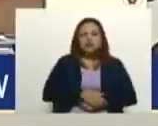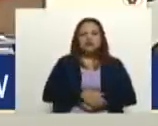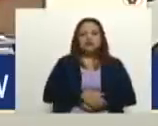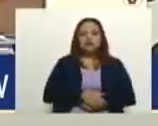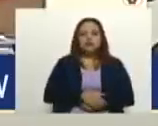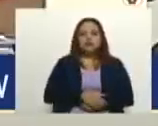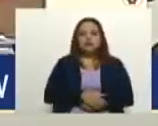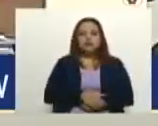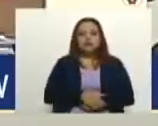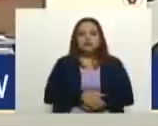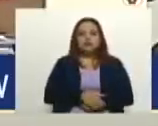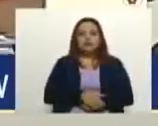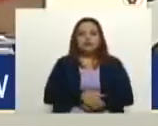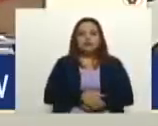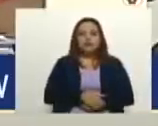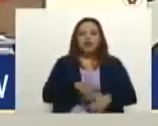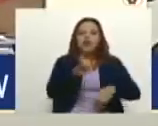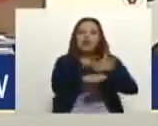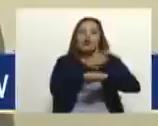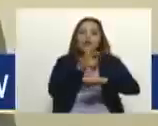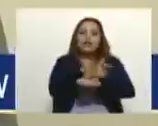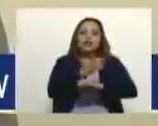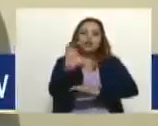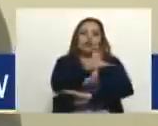con los gobiernos de Colombia.